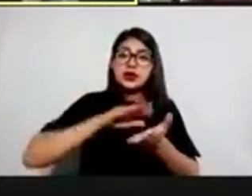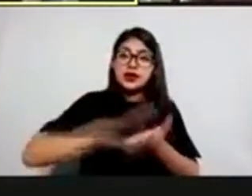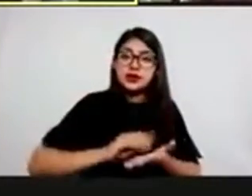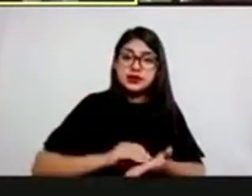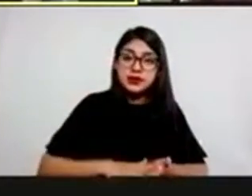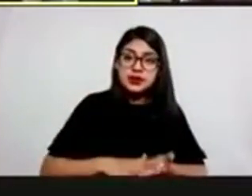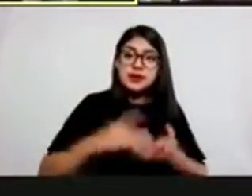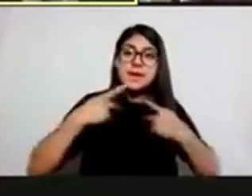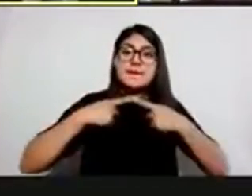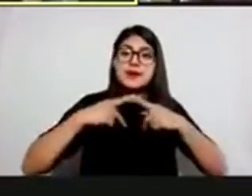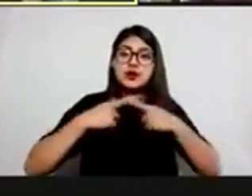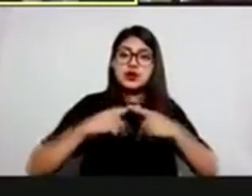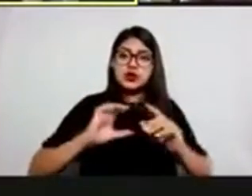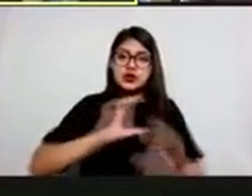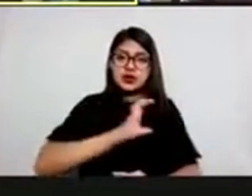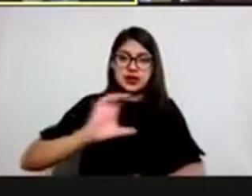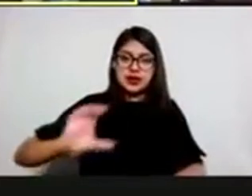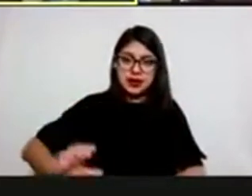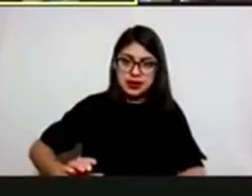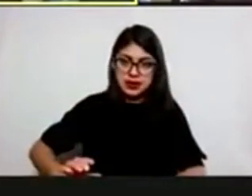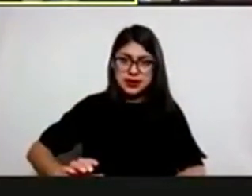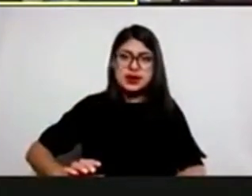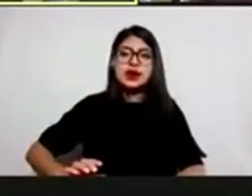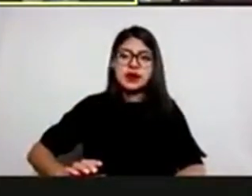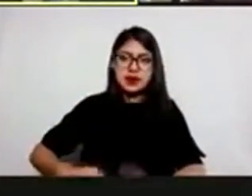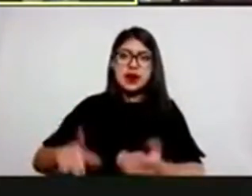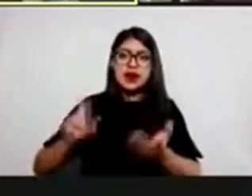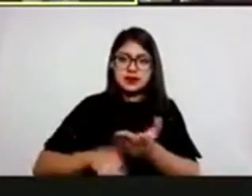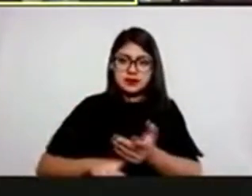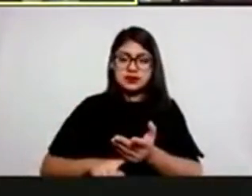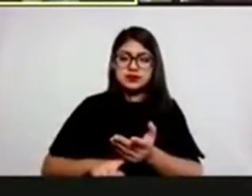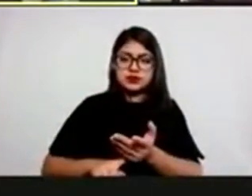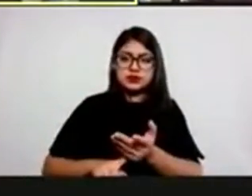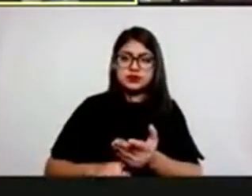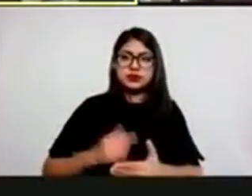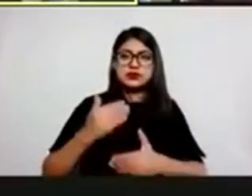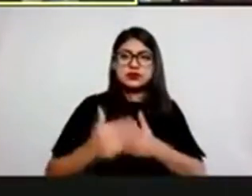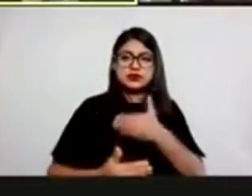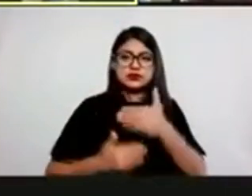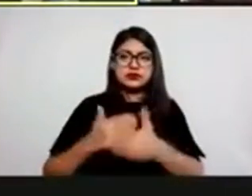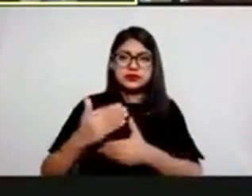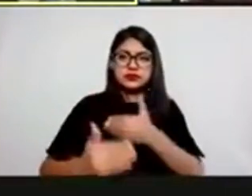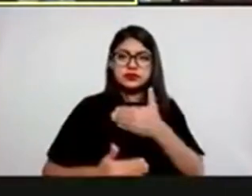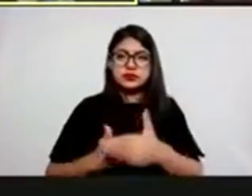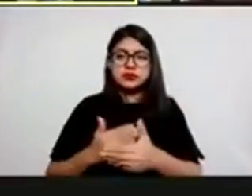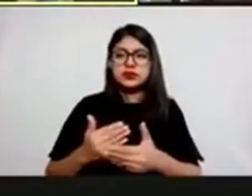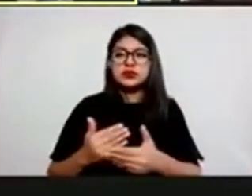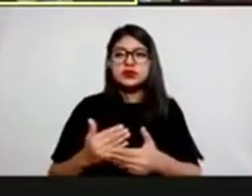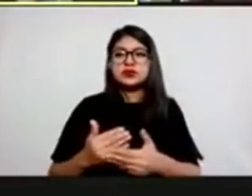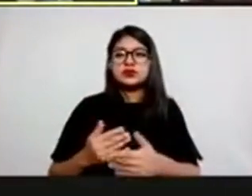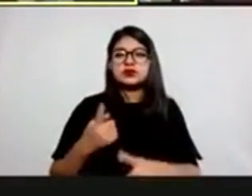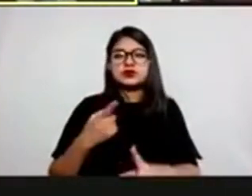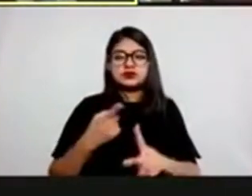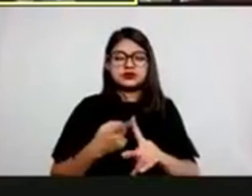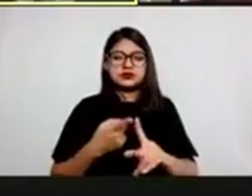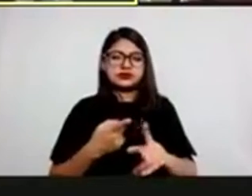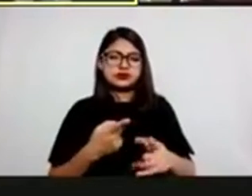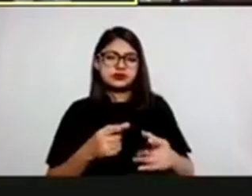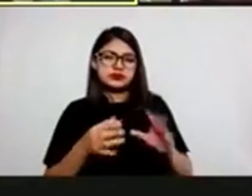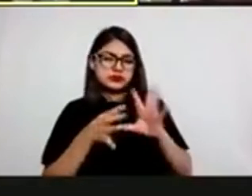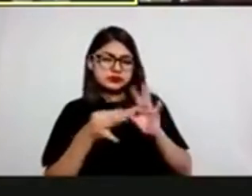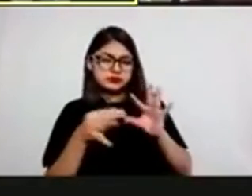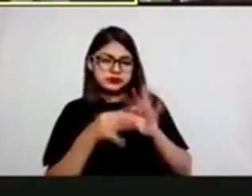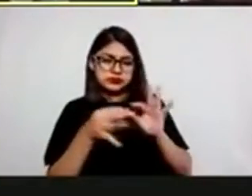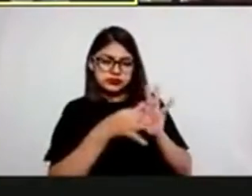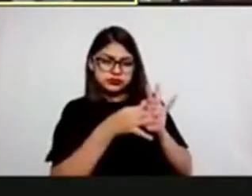en su momento se estaba realizando, estos registros de los que se hace una serie de relatos, de